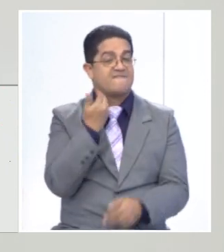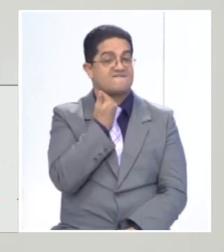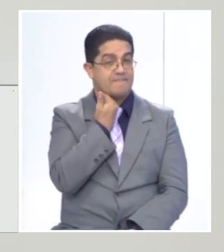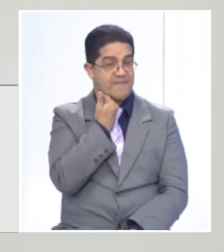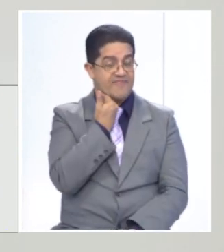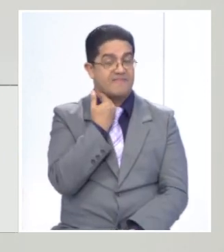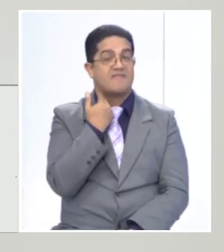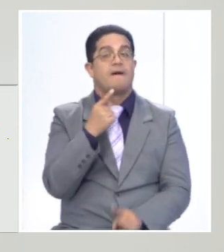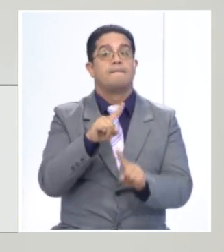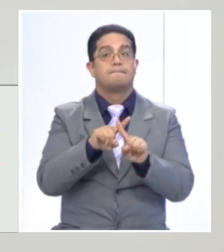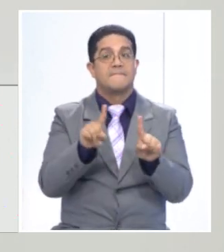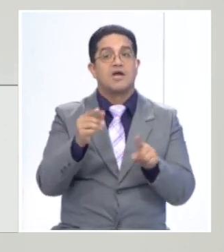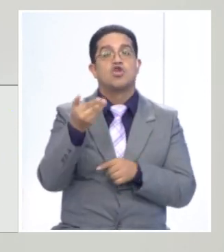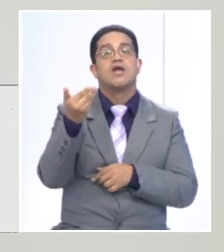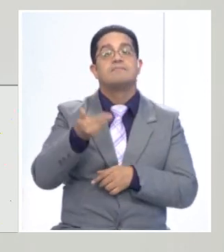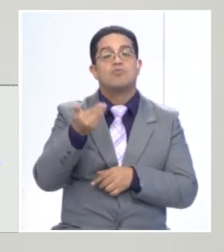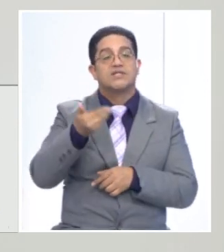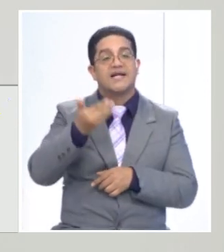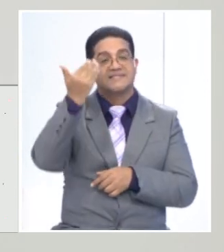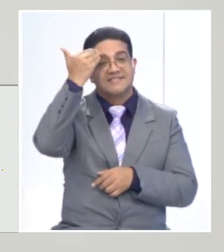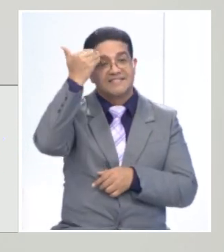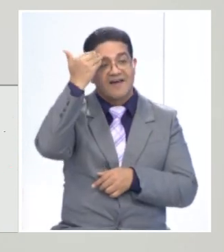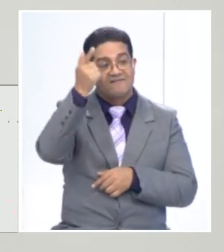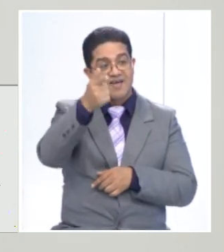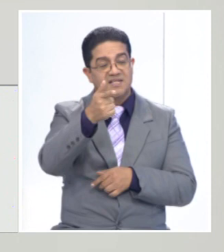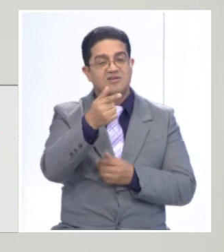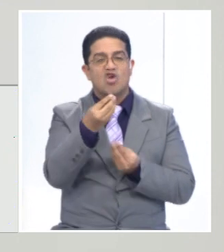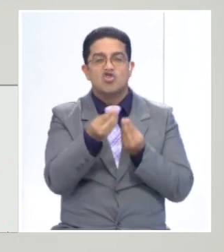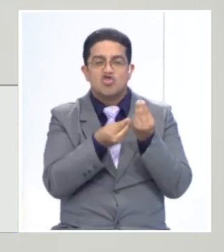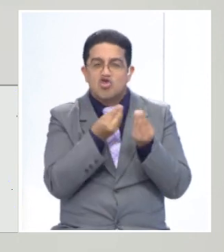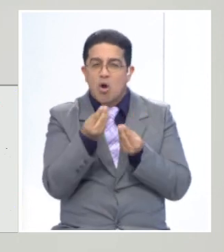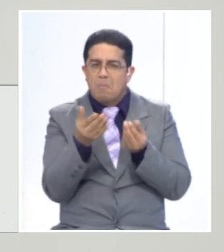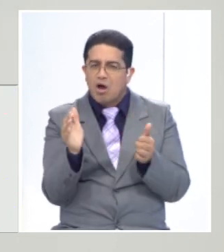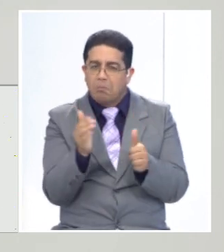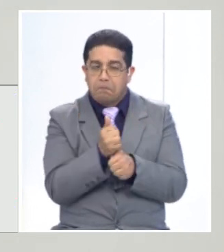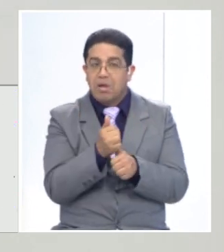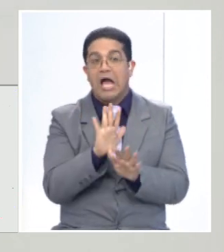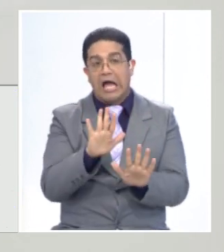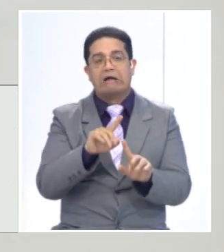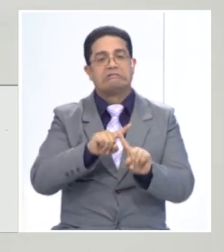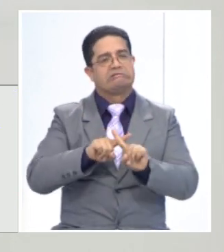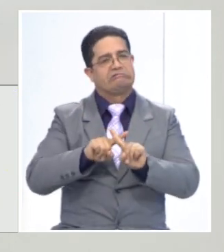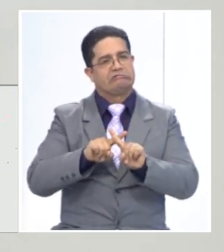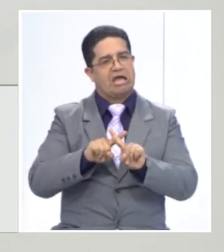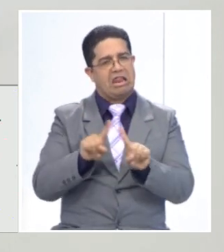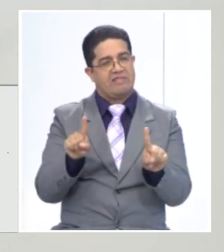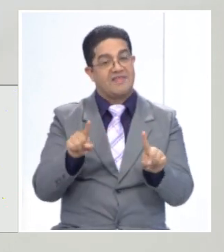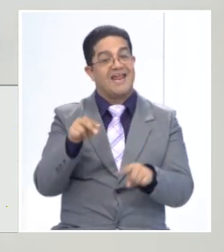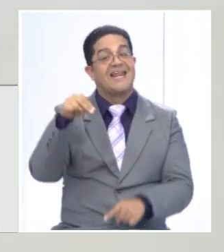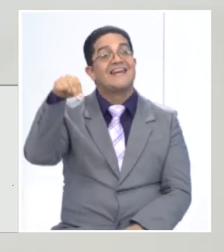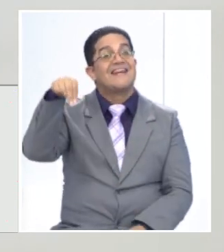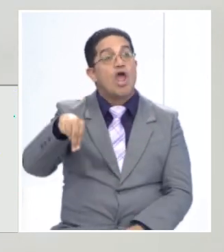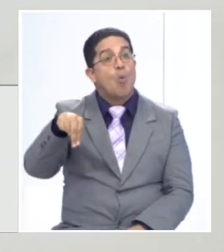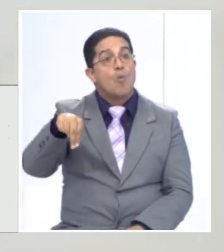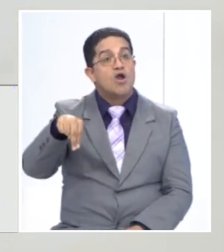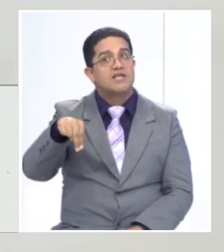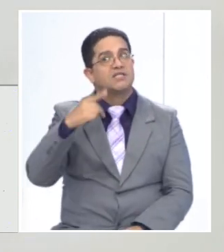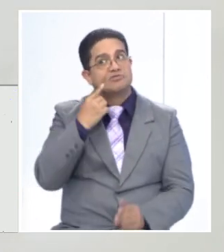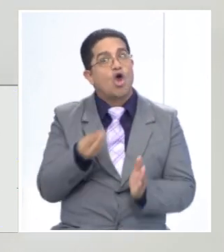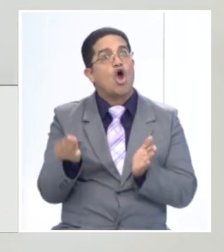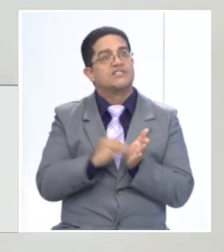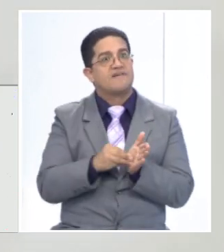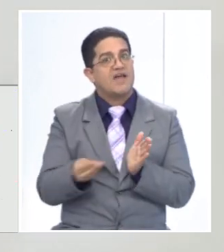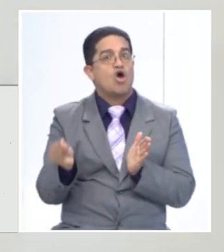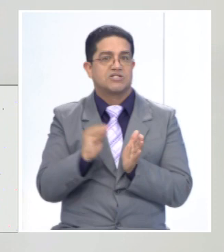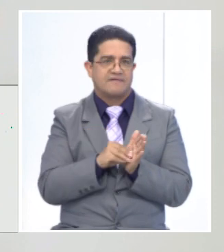es importante saber que un paciente tenga o no neumonía, ahí sí es diferente, porque la neumonía recurrente es otra cosa.